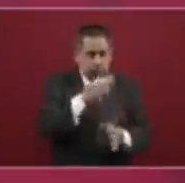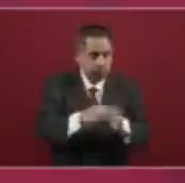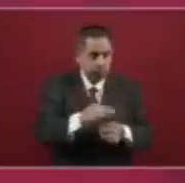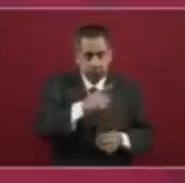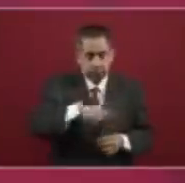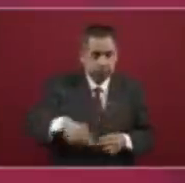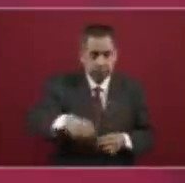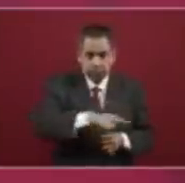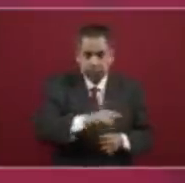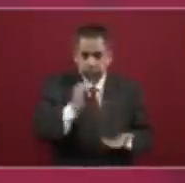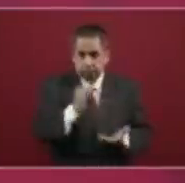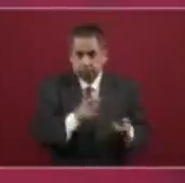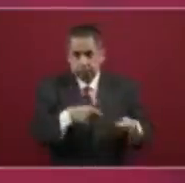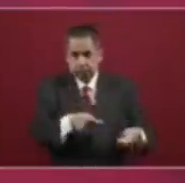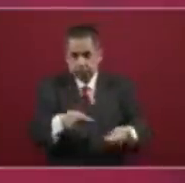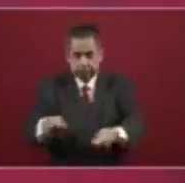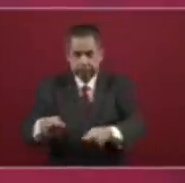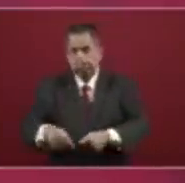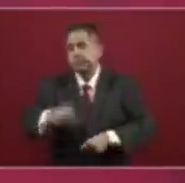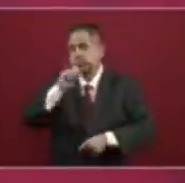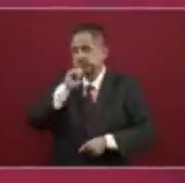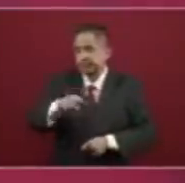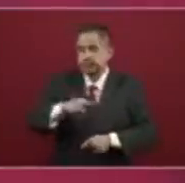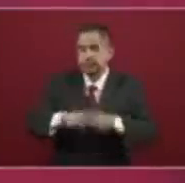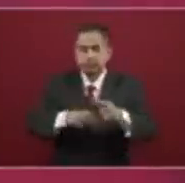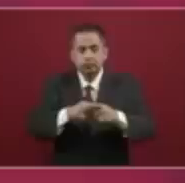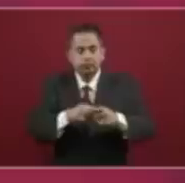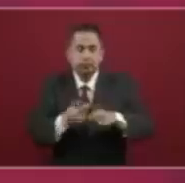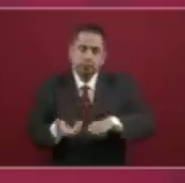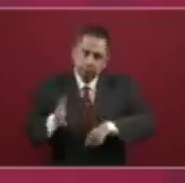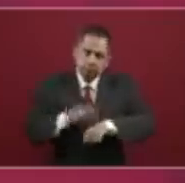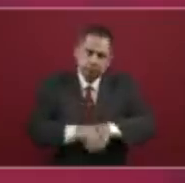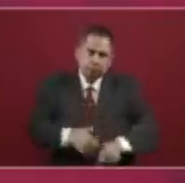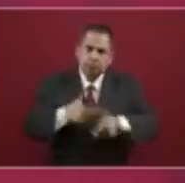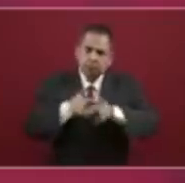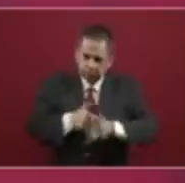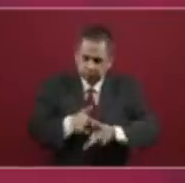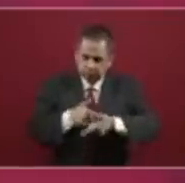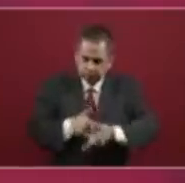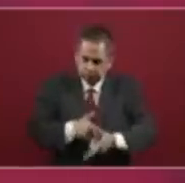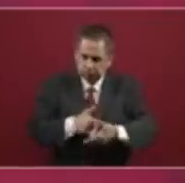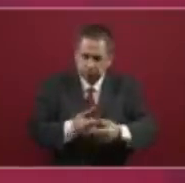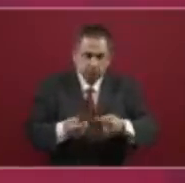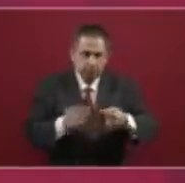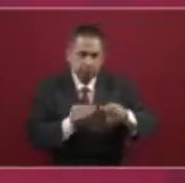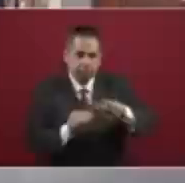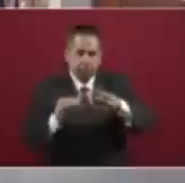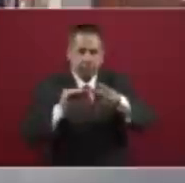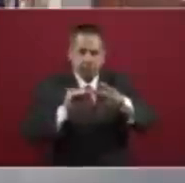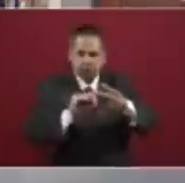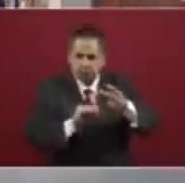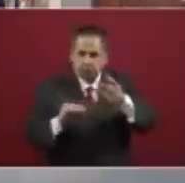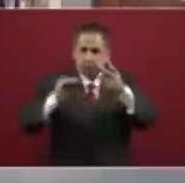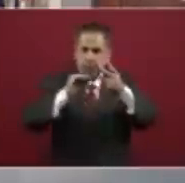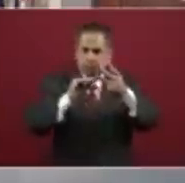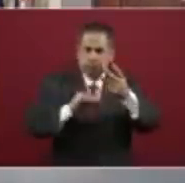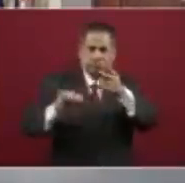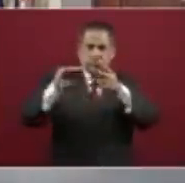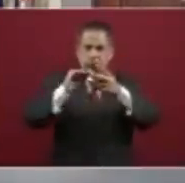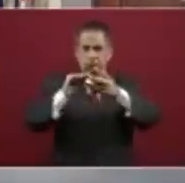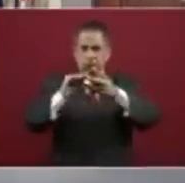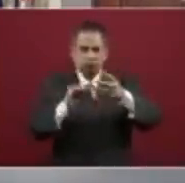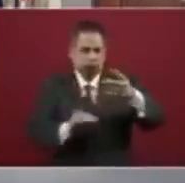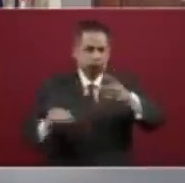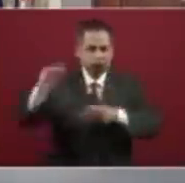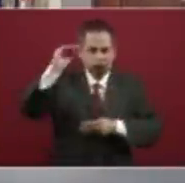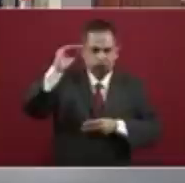pequeños, vamos a ir avanzando con los medianos hasta los